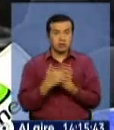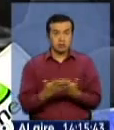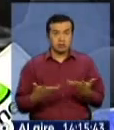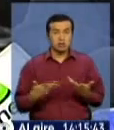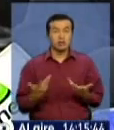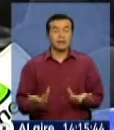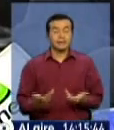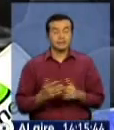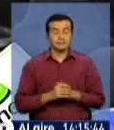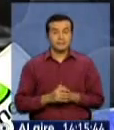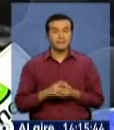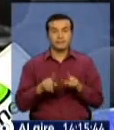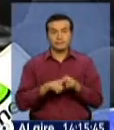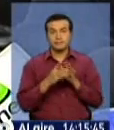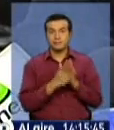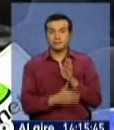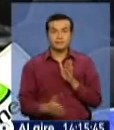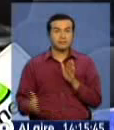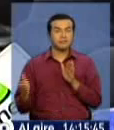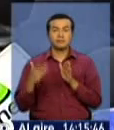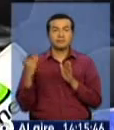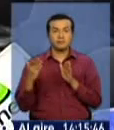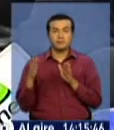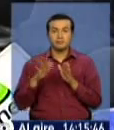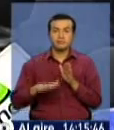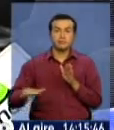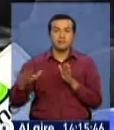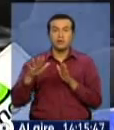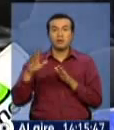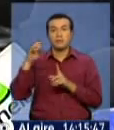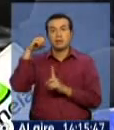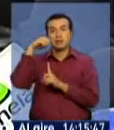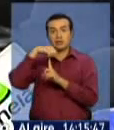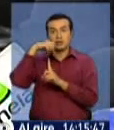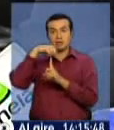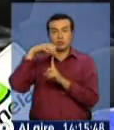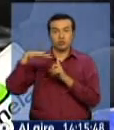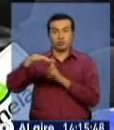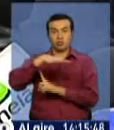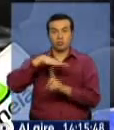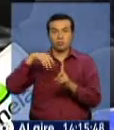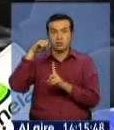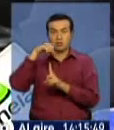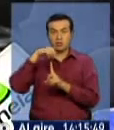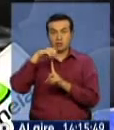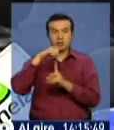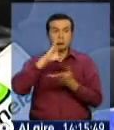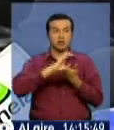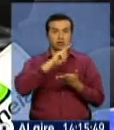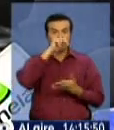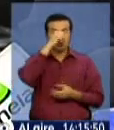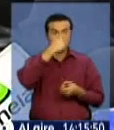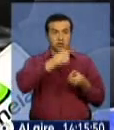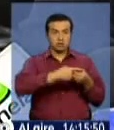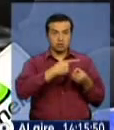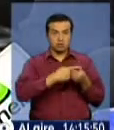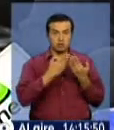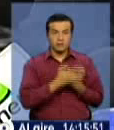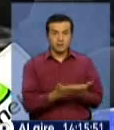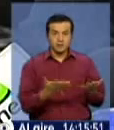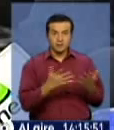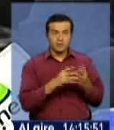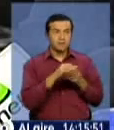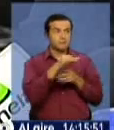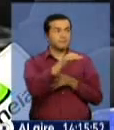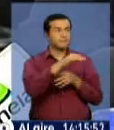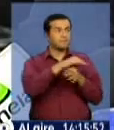Así, iniciaban desde el sector de la mitad del mundo, en el centro norte de Quito, sectores